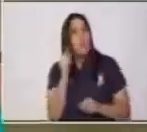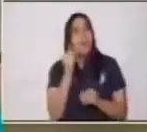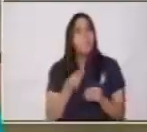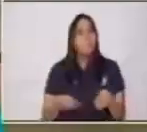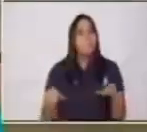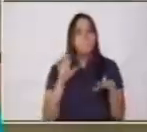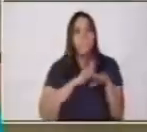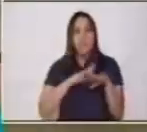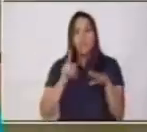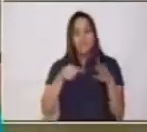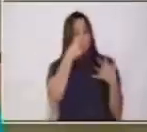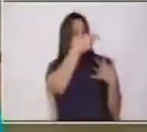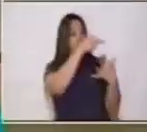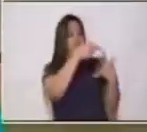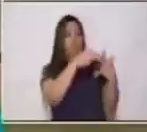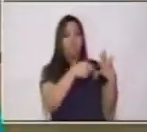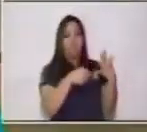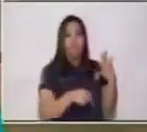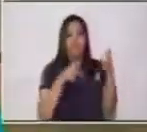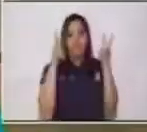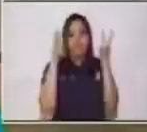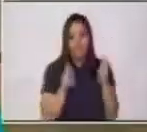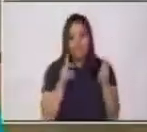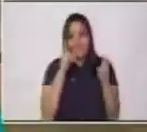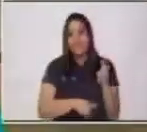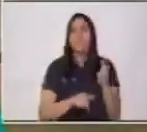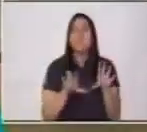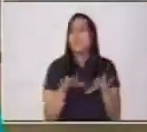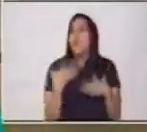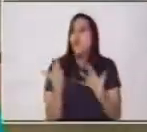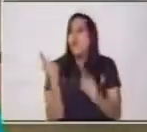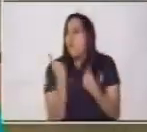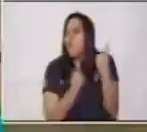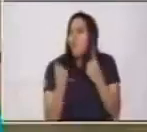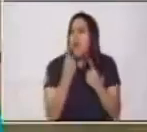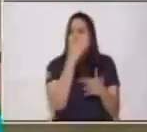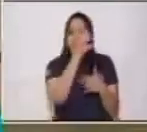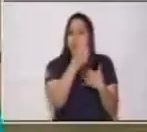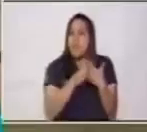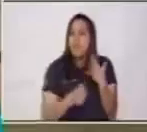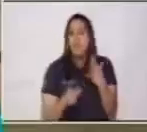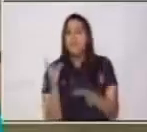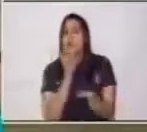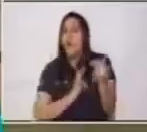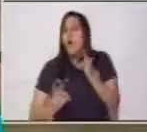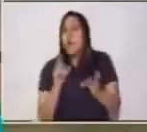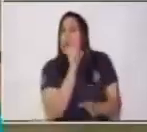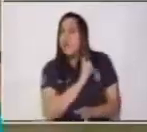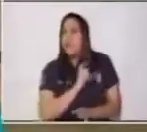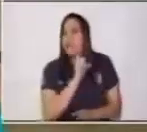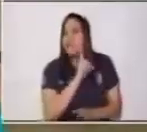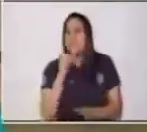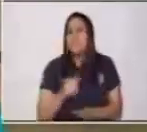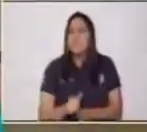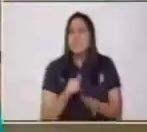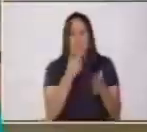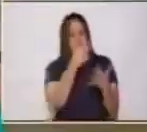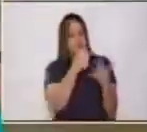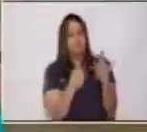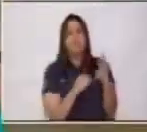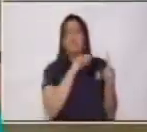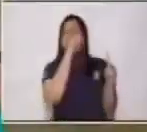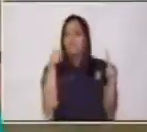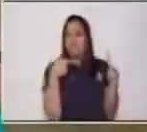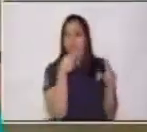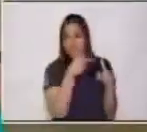cómo se componen estos textos, los textos, qué elementos encontramos, sus características, así como un género en específico.